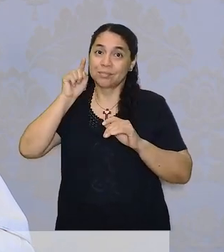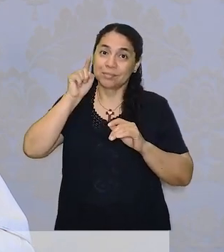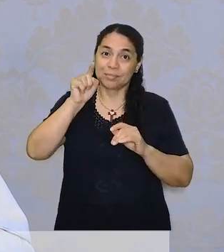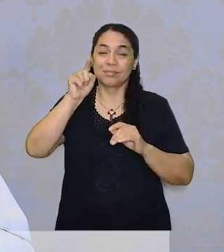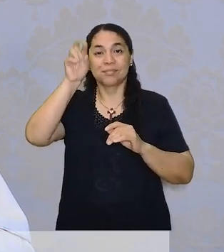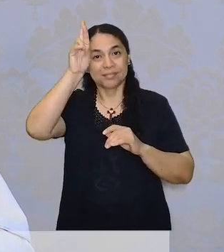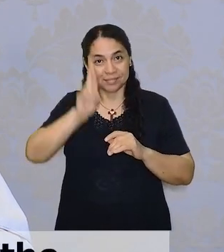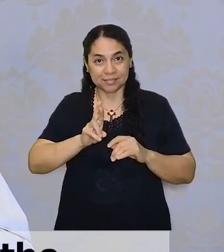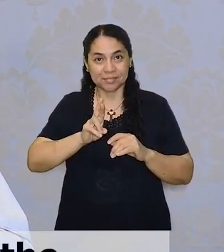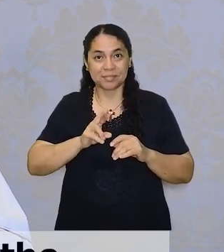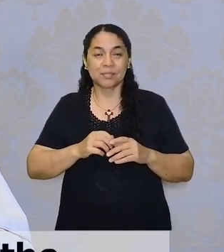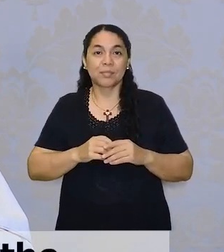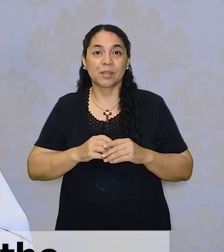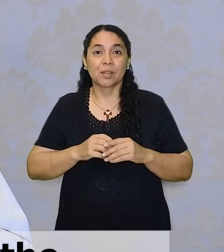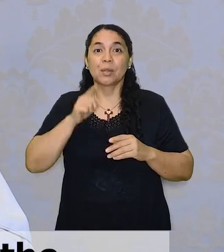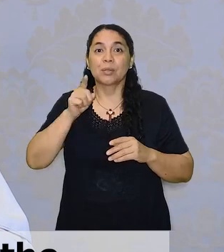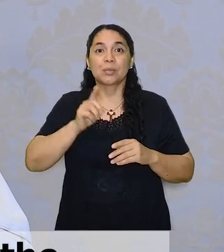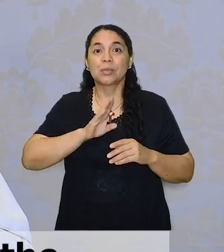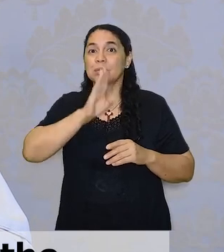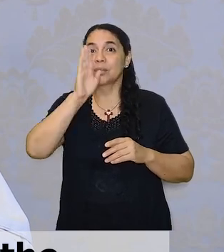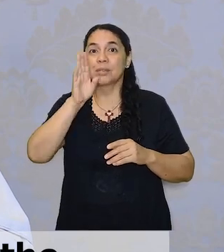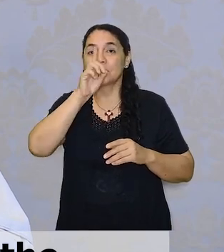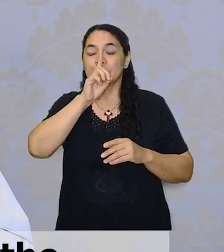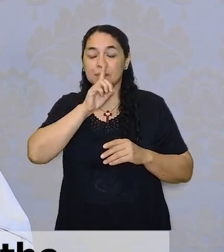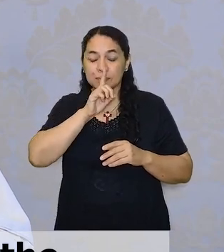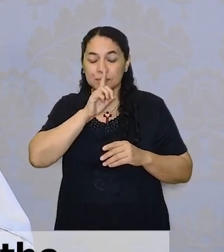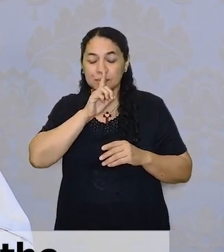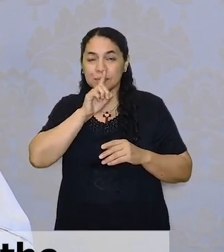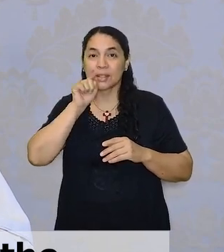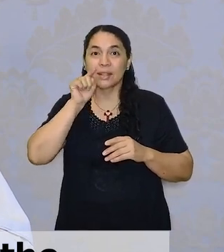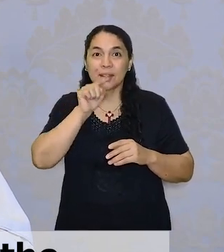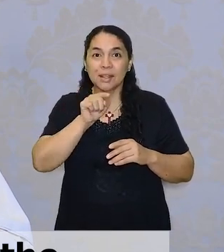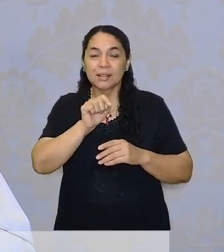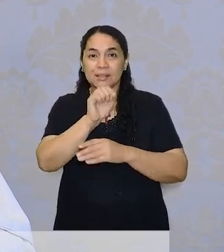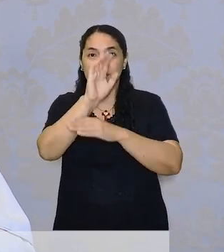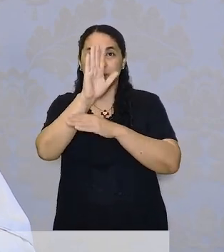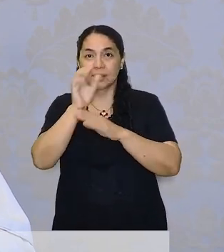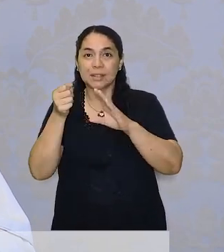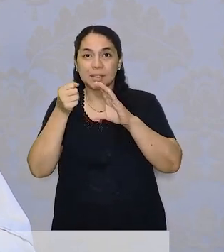Señor, que estás silenciosamente presente en el Sagrario.